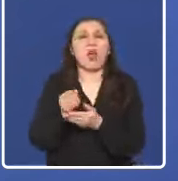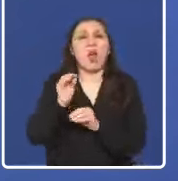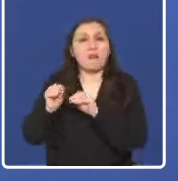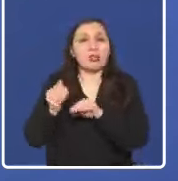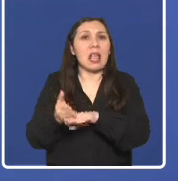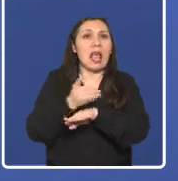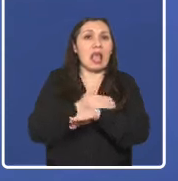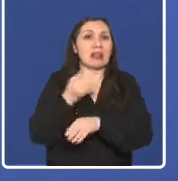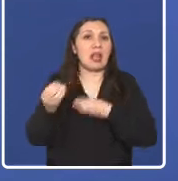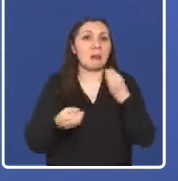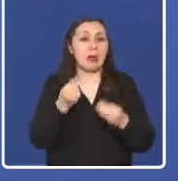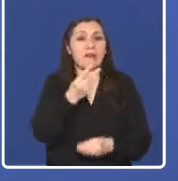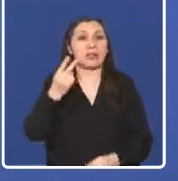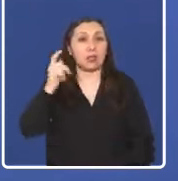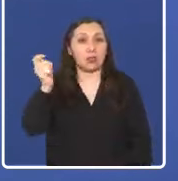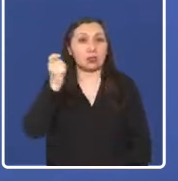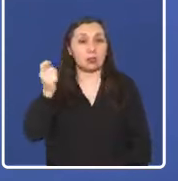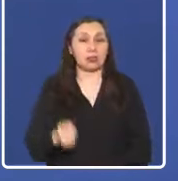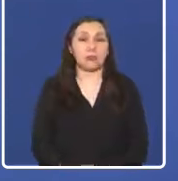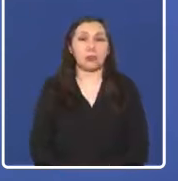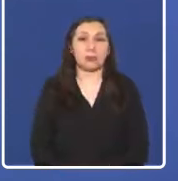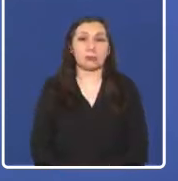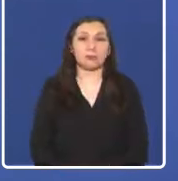este hecho que había ocurrido ya el 22 de septiembre?